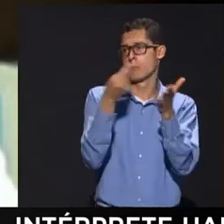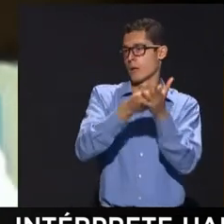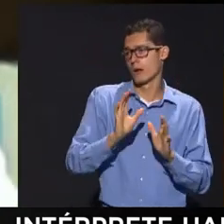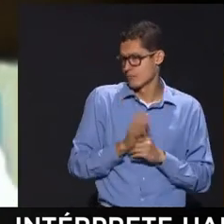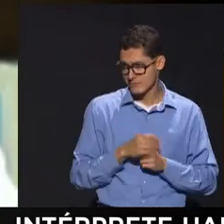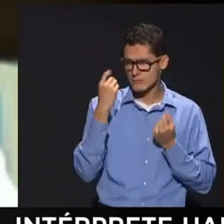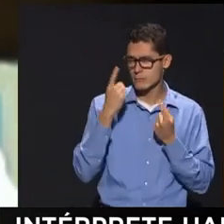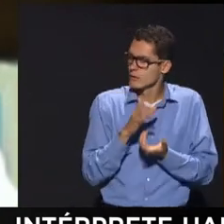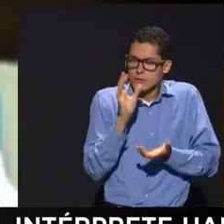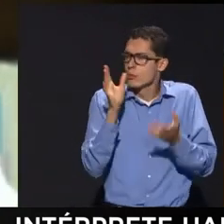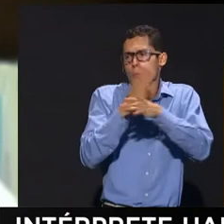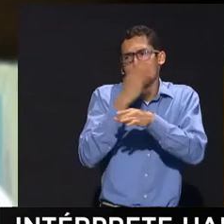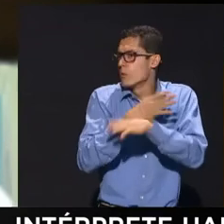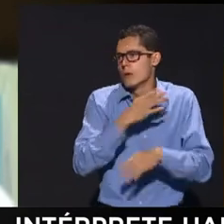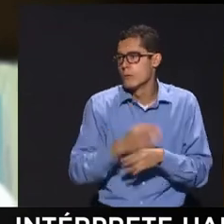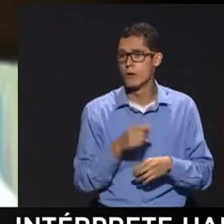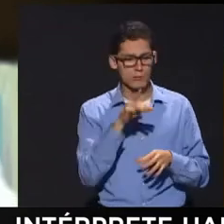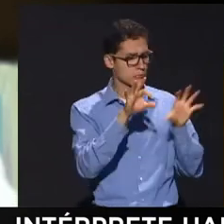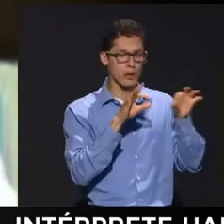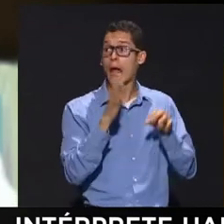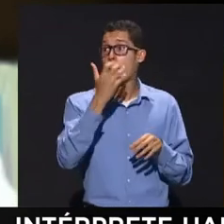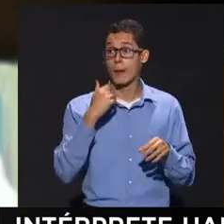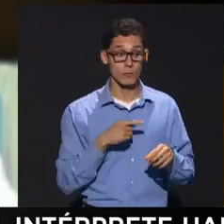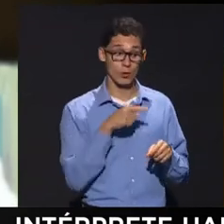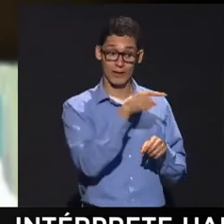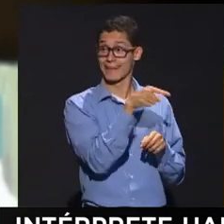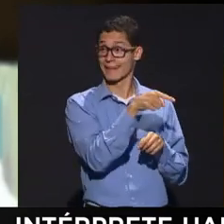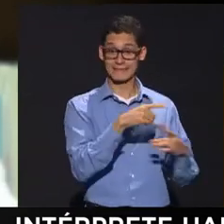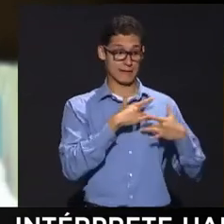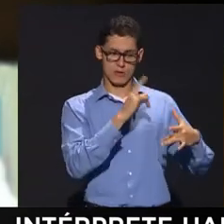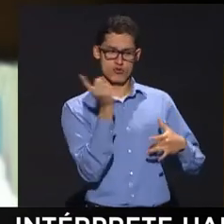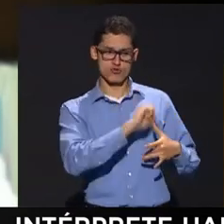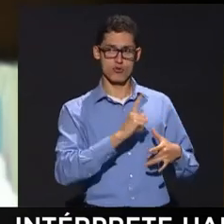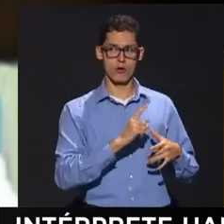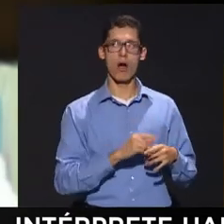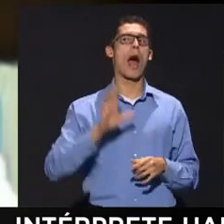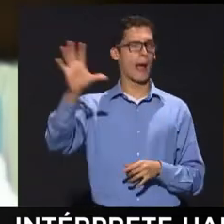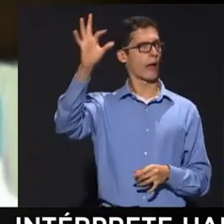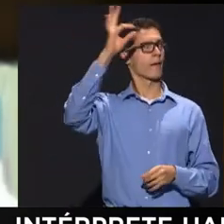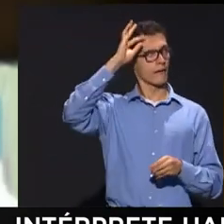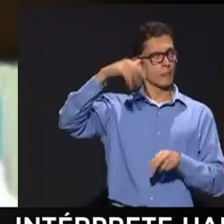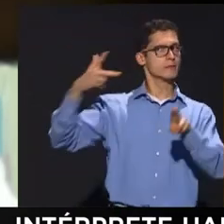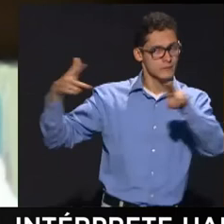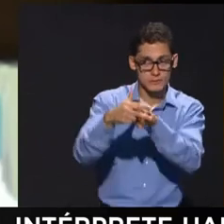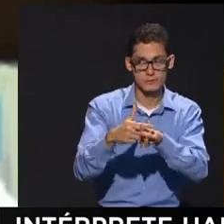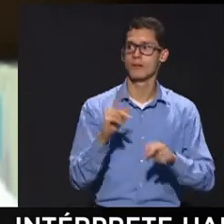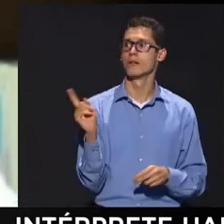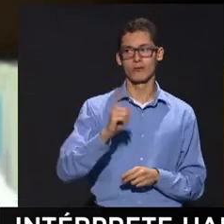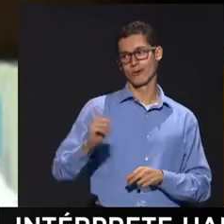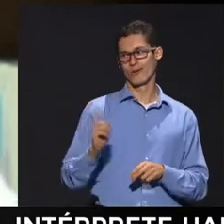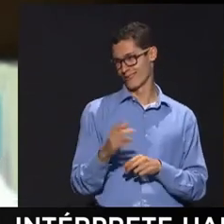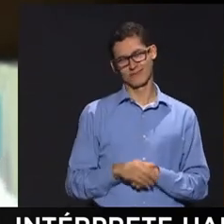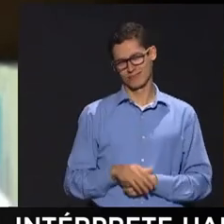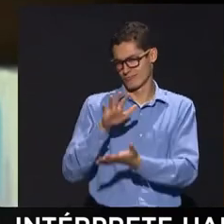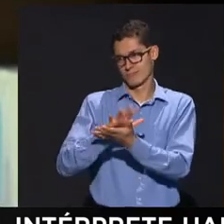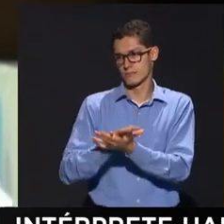o que el prestador de los servicios públicos hace es recogida por el prestador y transferida